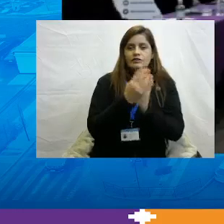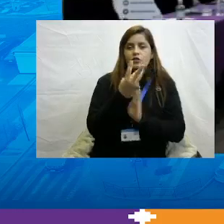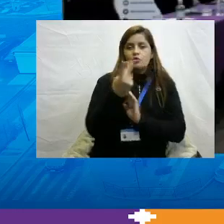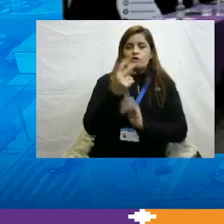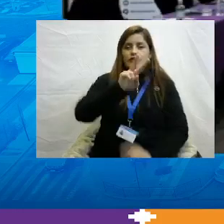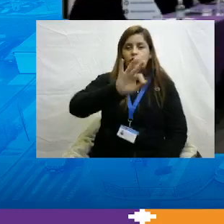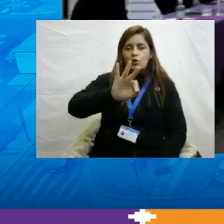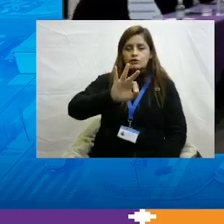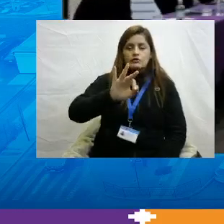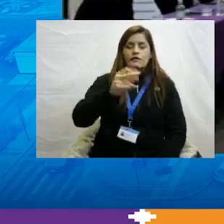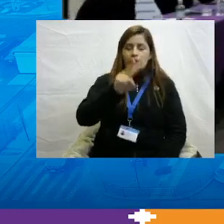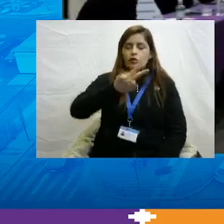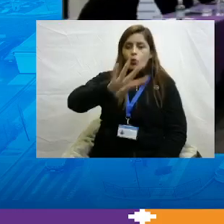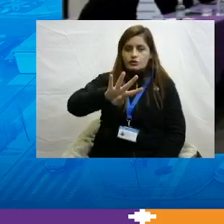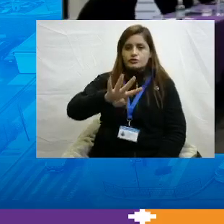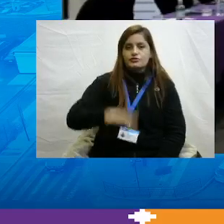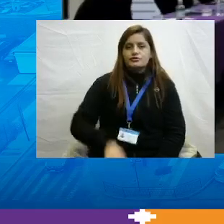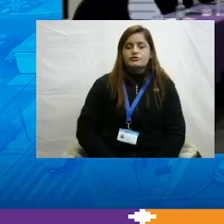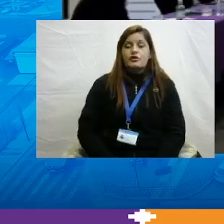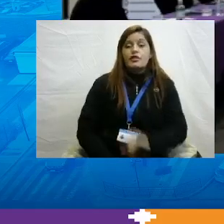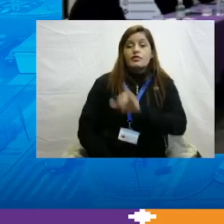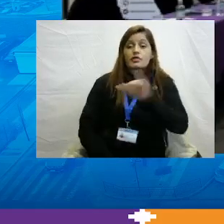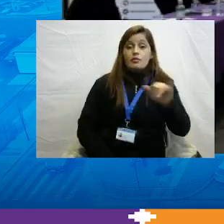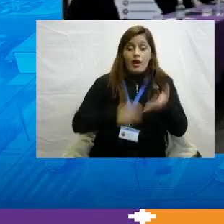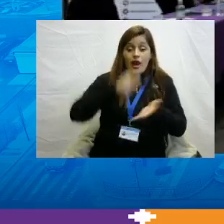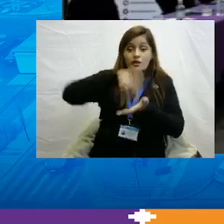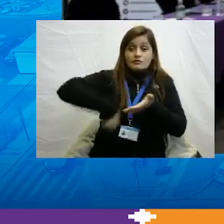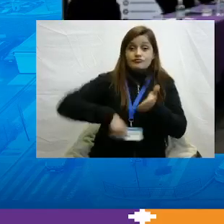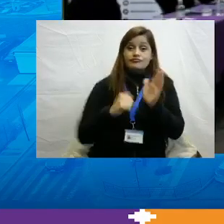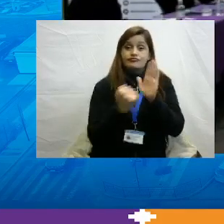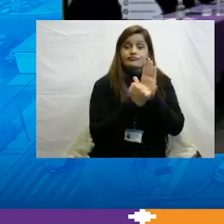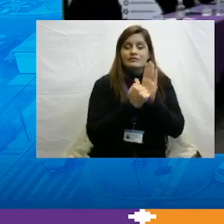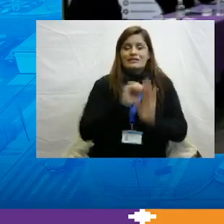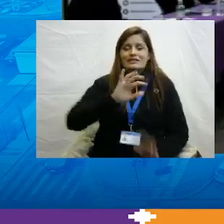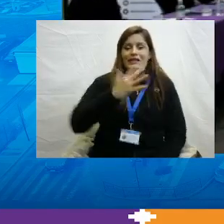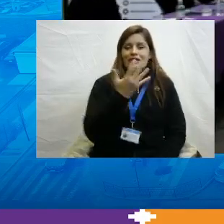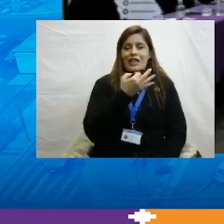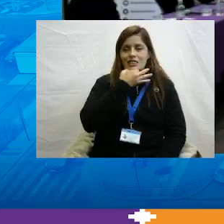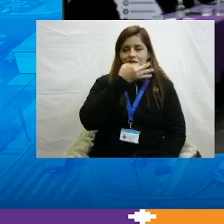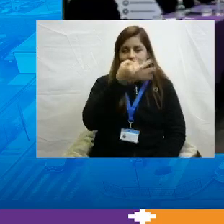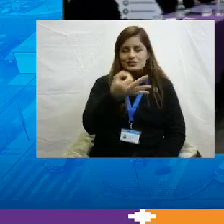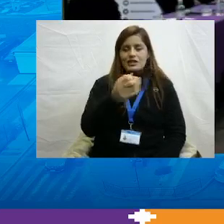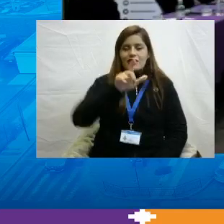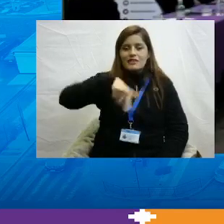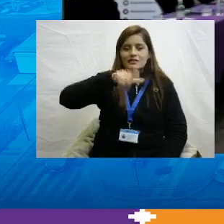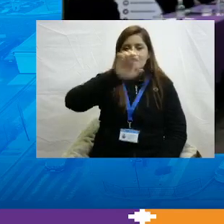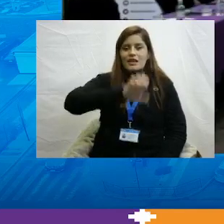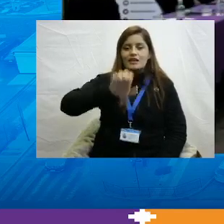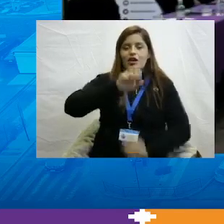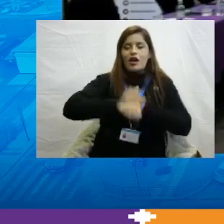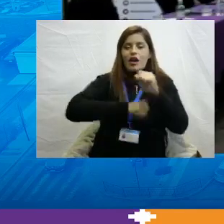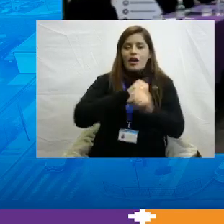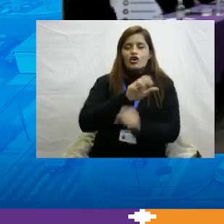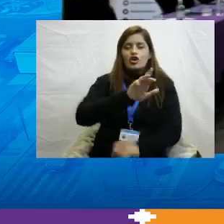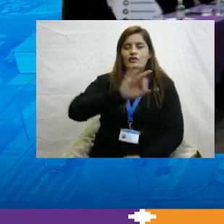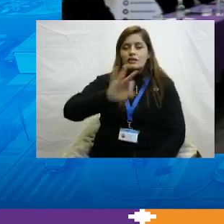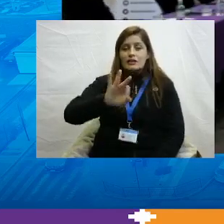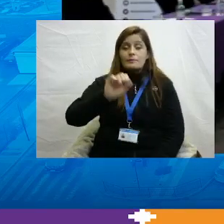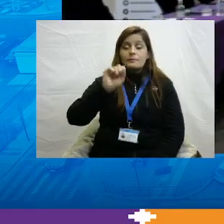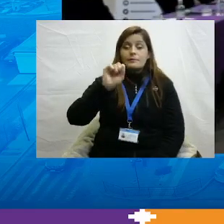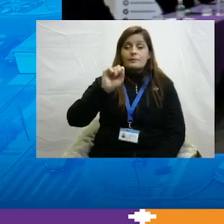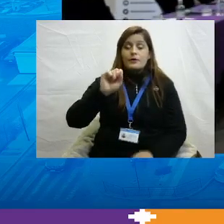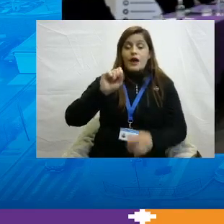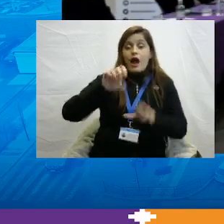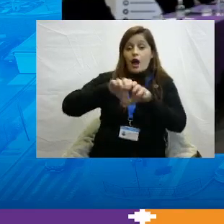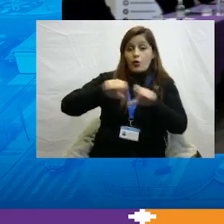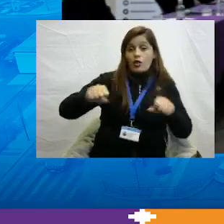24. Asimismo, la cláusula quinto del contrato de comodato de fecha 17 de enero de 1993 se estableció que el presente comodato se